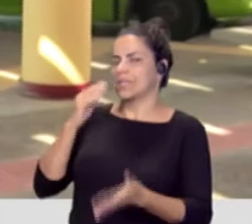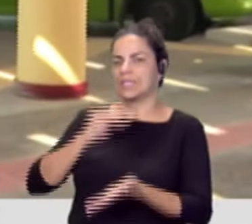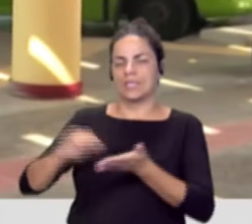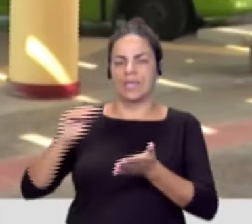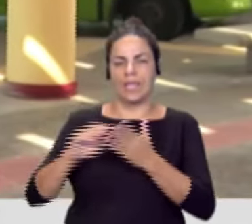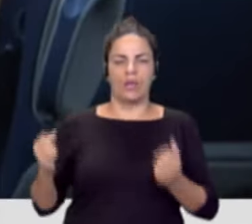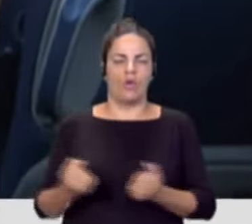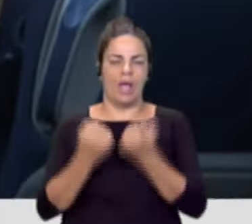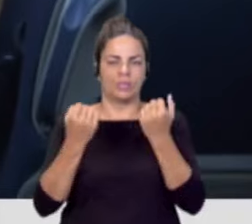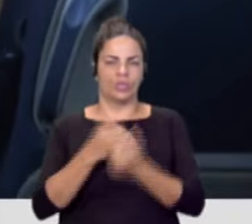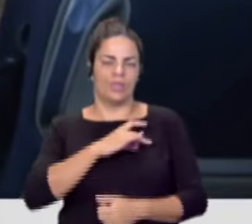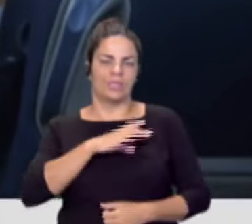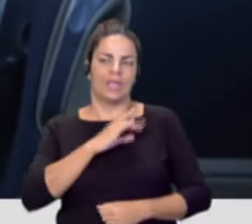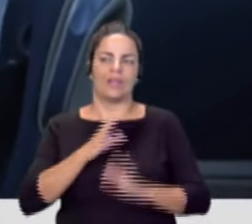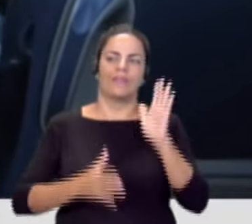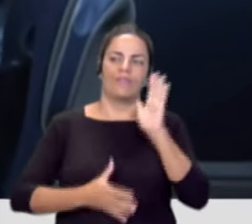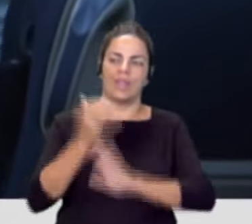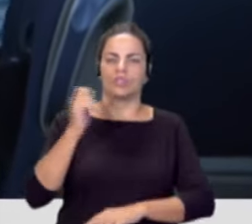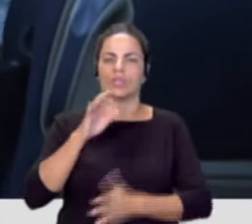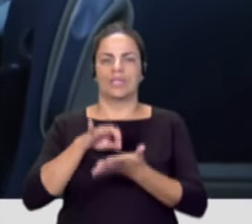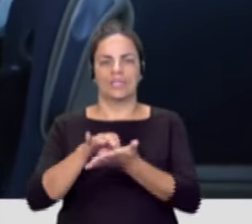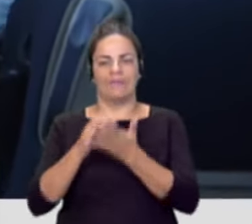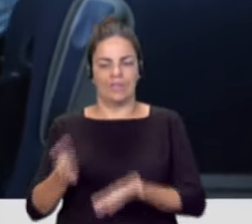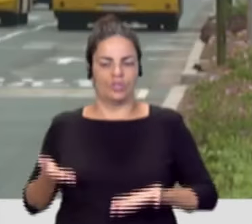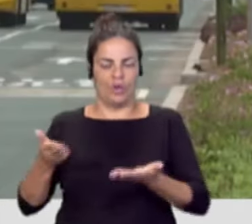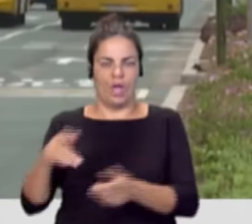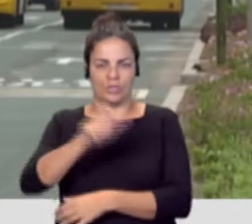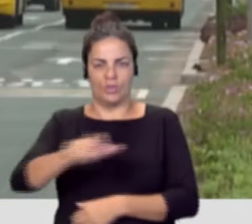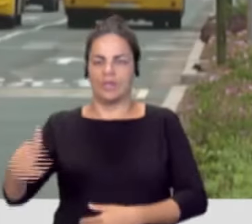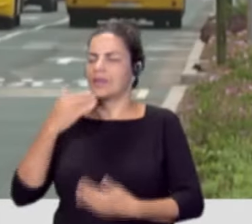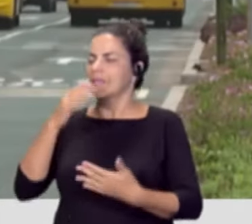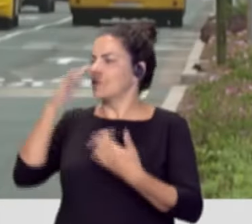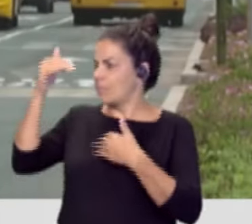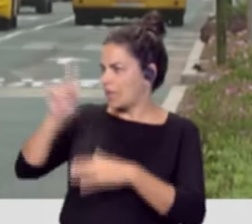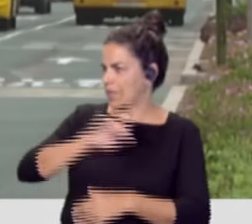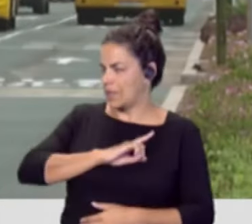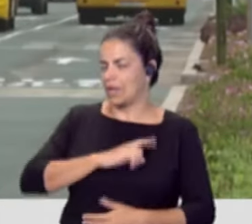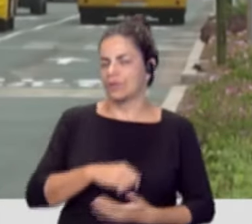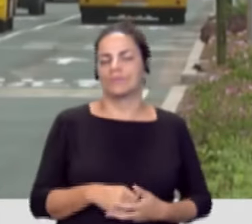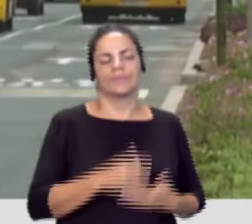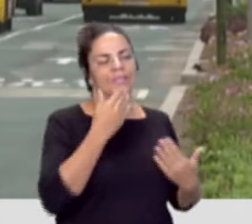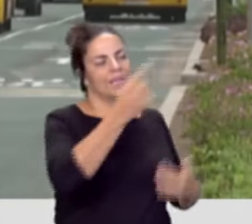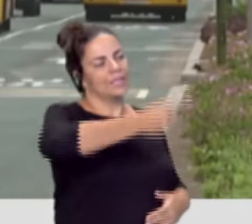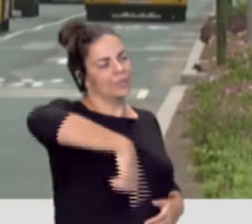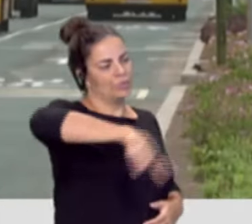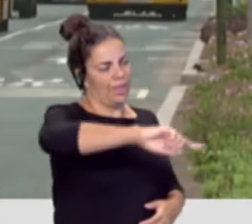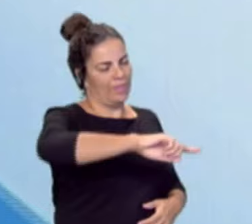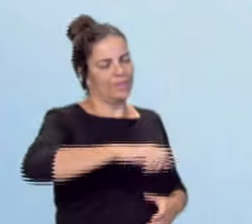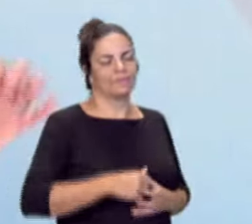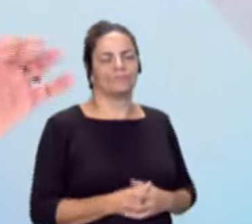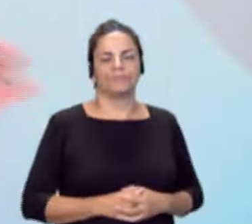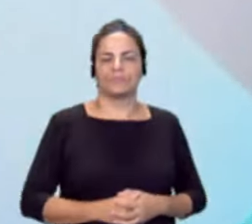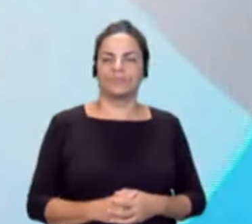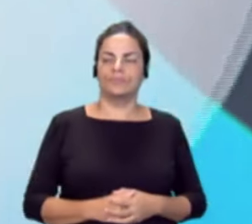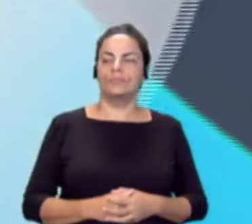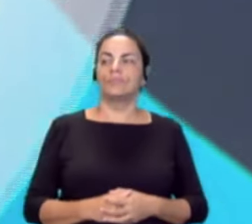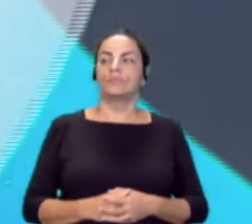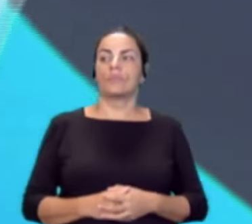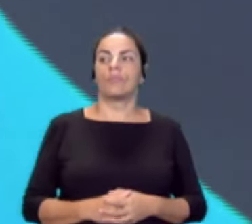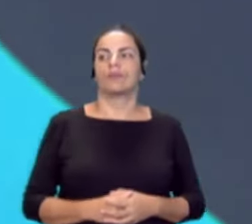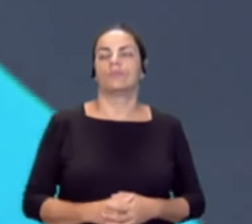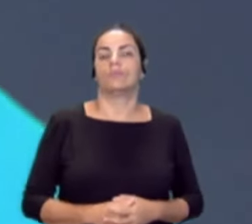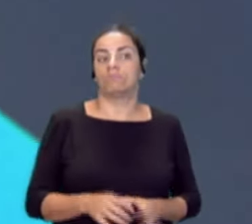de la Federación de Servicios a la Ciudadanía. Gracias por atendernos en Buenos Días, Canarias. Gracias a ustedes. Bueno, una puntualización.